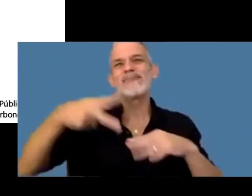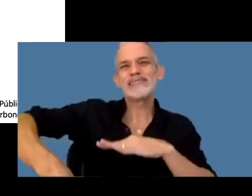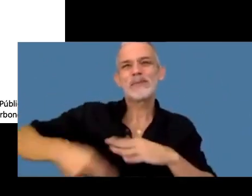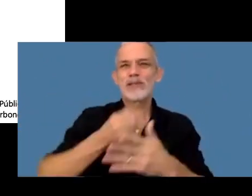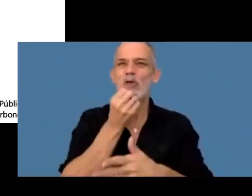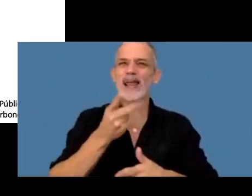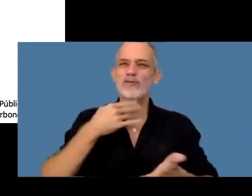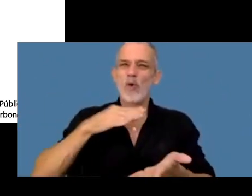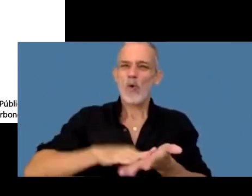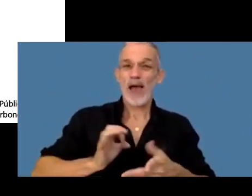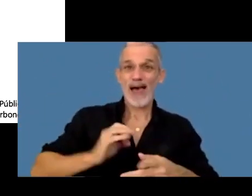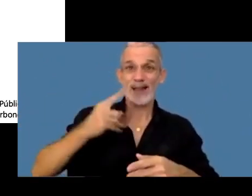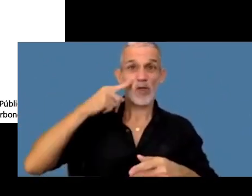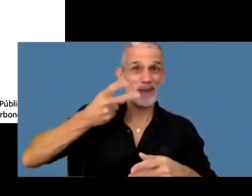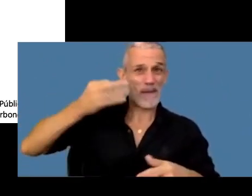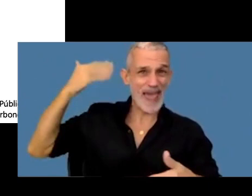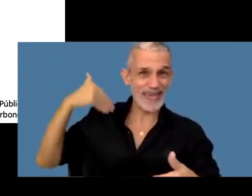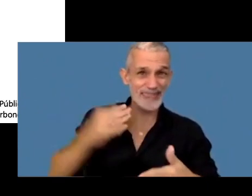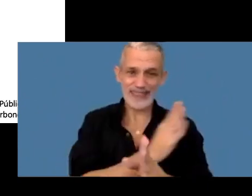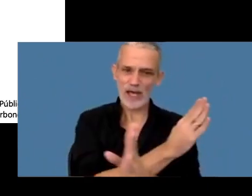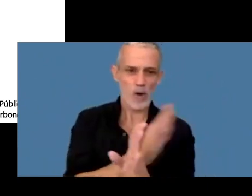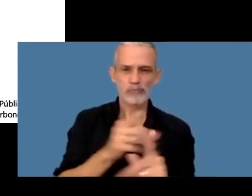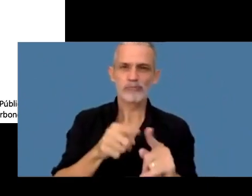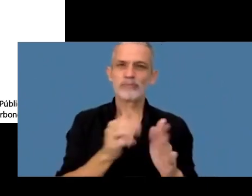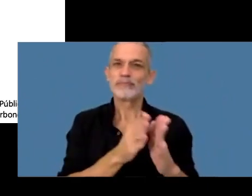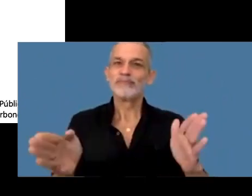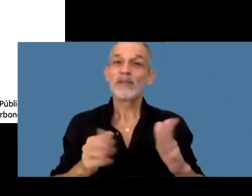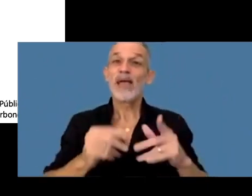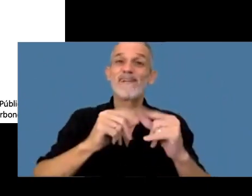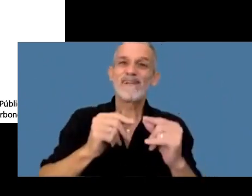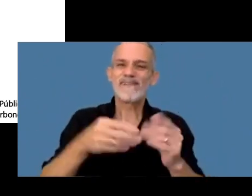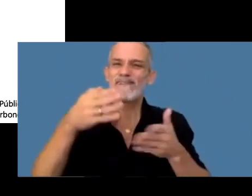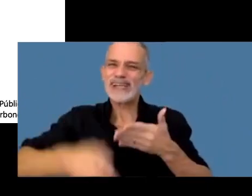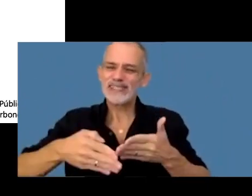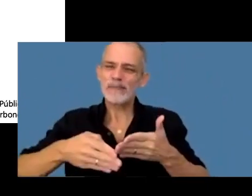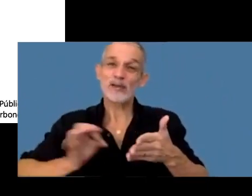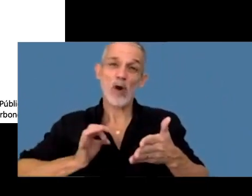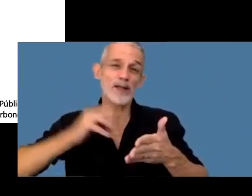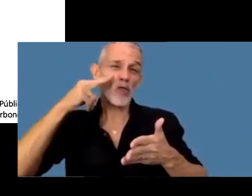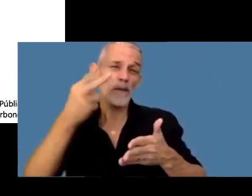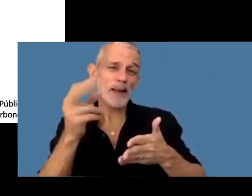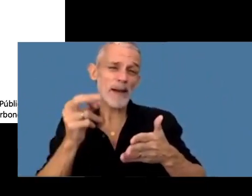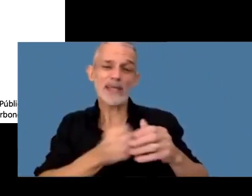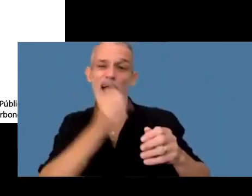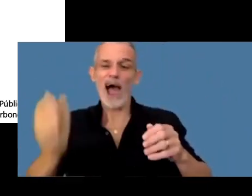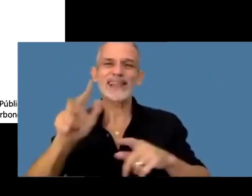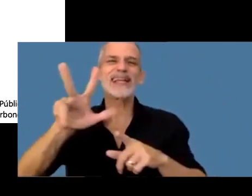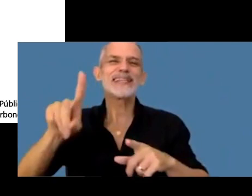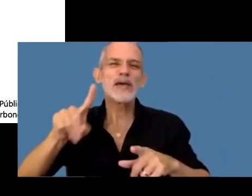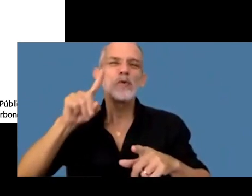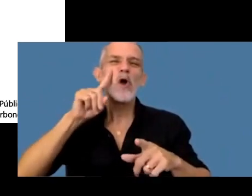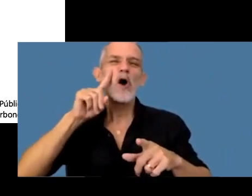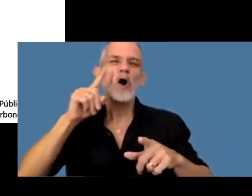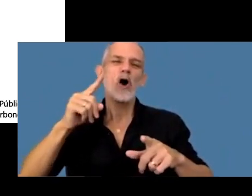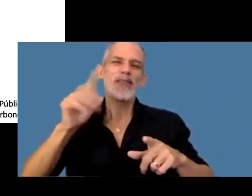2020. Luego del, bueno, como lo dice acá, vencimiento de la declaración jurada del año 2020 hasta el 31 de 12 de 2021. Es decir, va a haber unas fechas